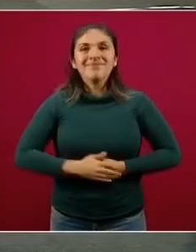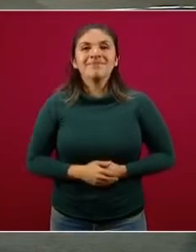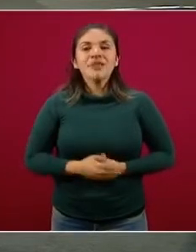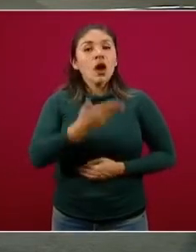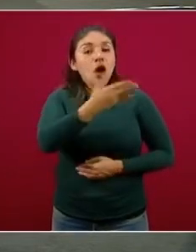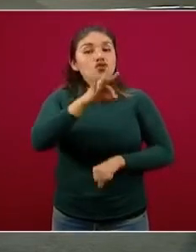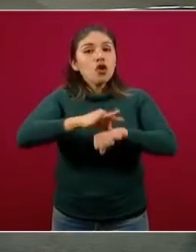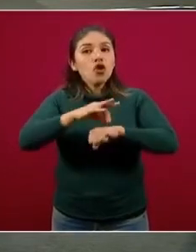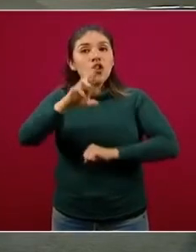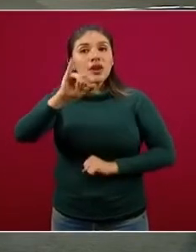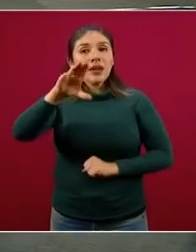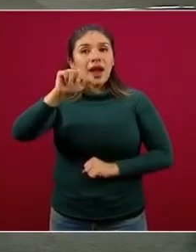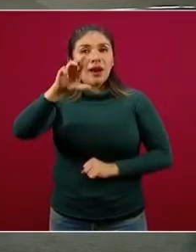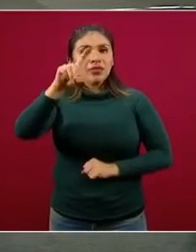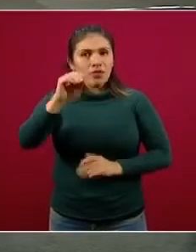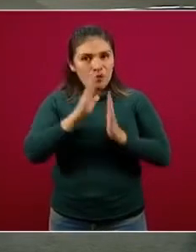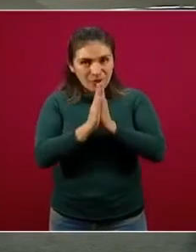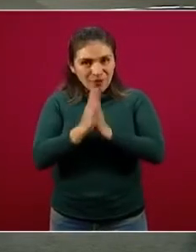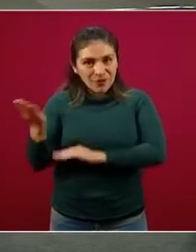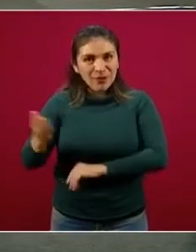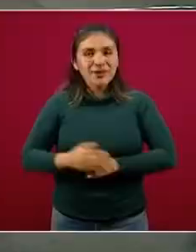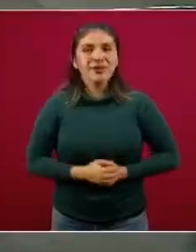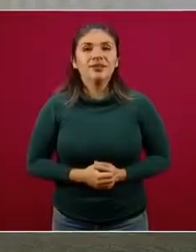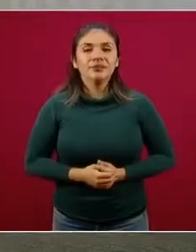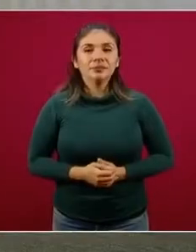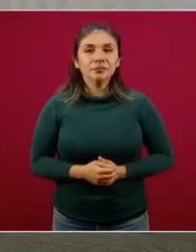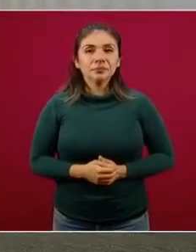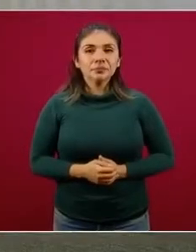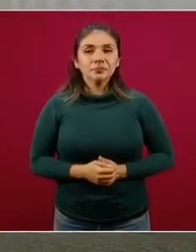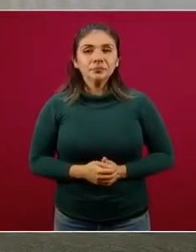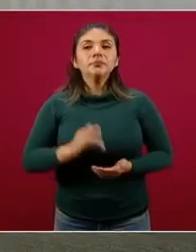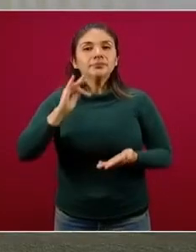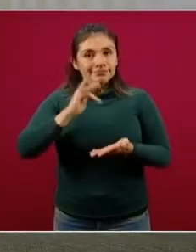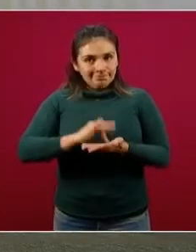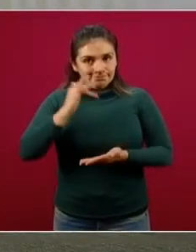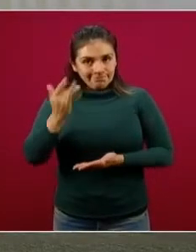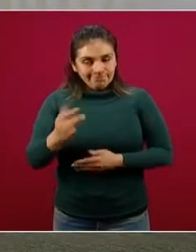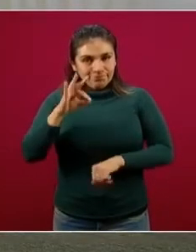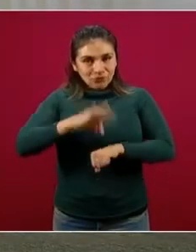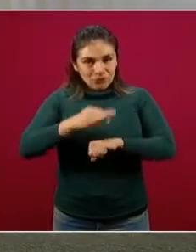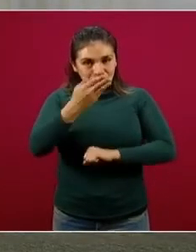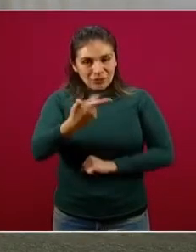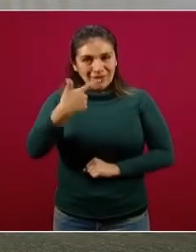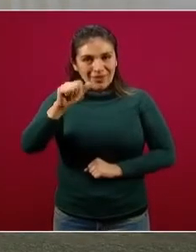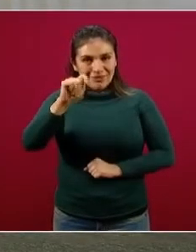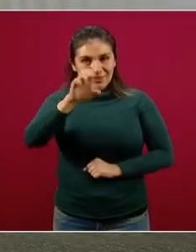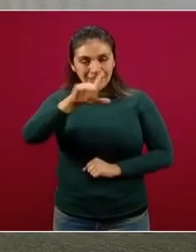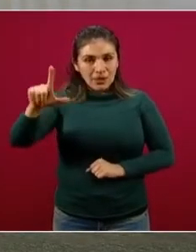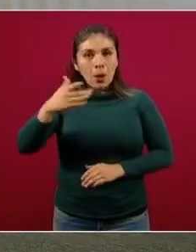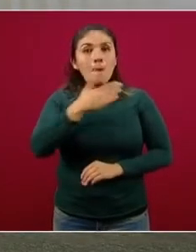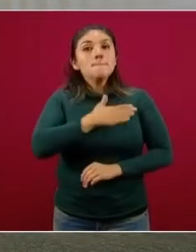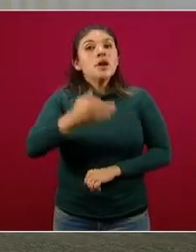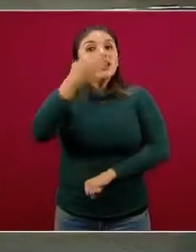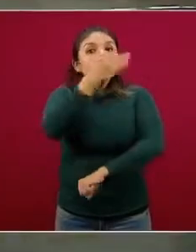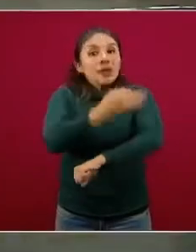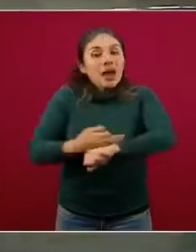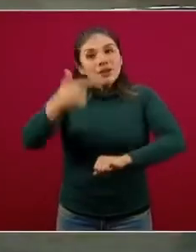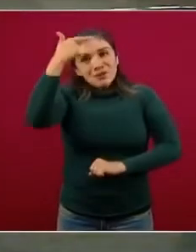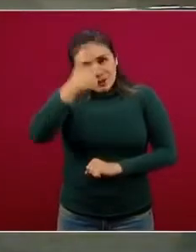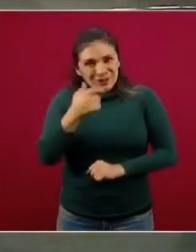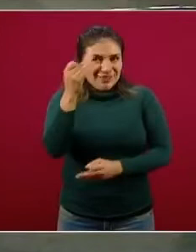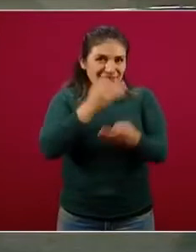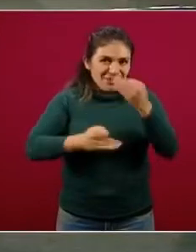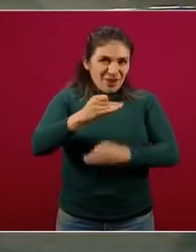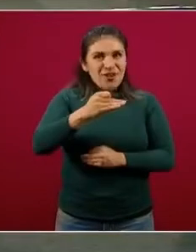Doctor Ricardo Cortés, si nos presenta. Muchas gracias, doctor López-Gatell. Muy buenas tardes, noches a